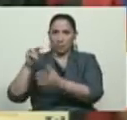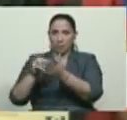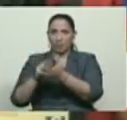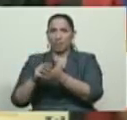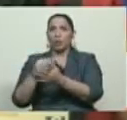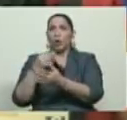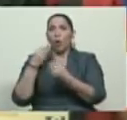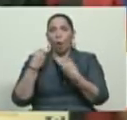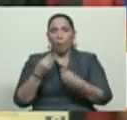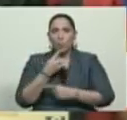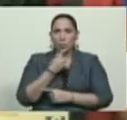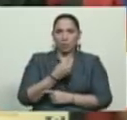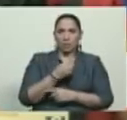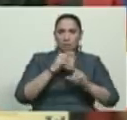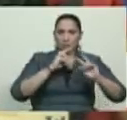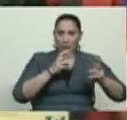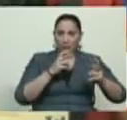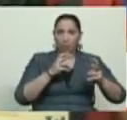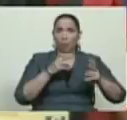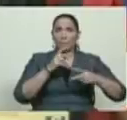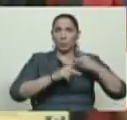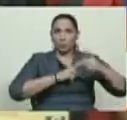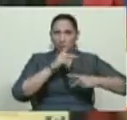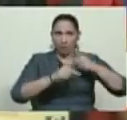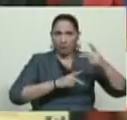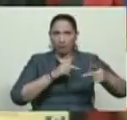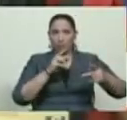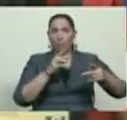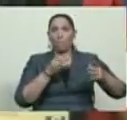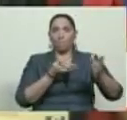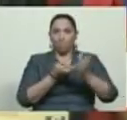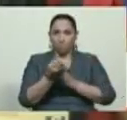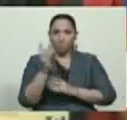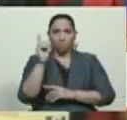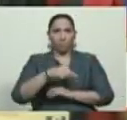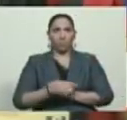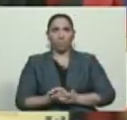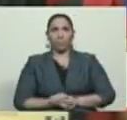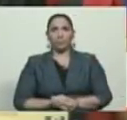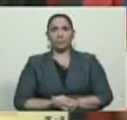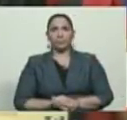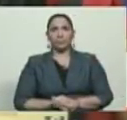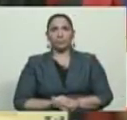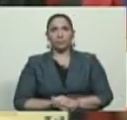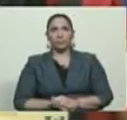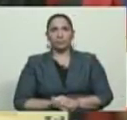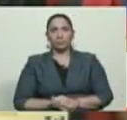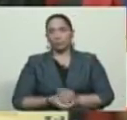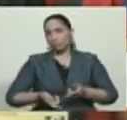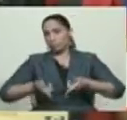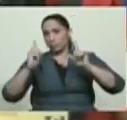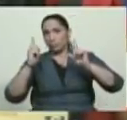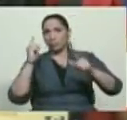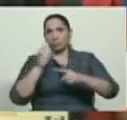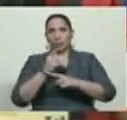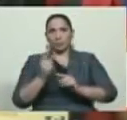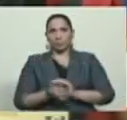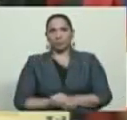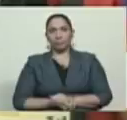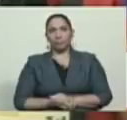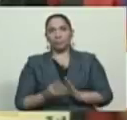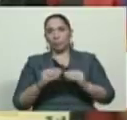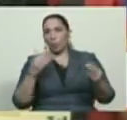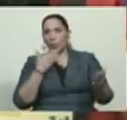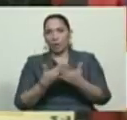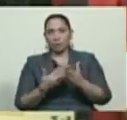sustantivos y procesales correspondientes. Así se decide y cúmplase lo ordenado. Es todo.